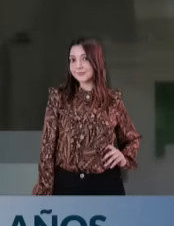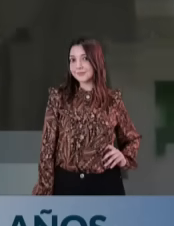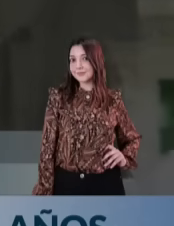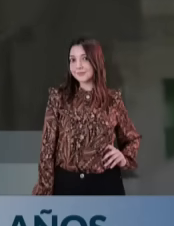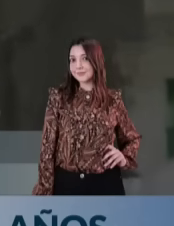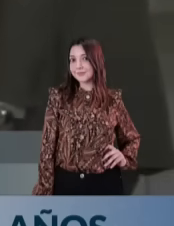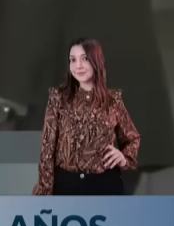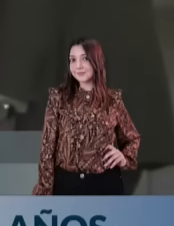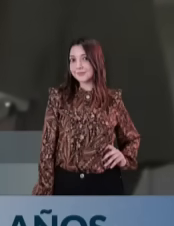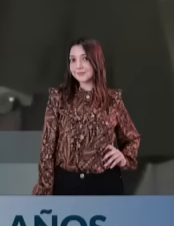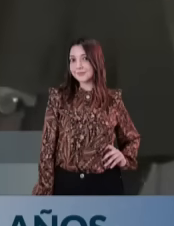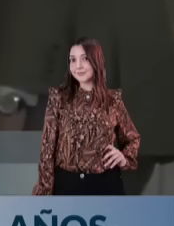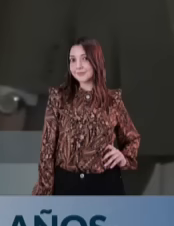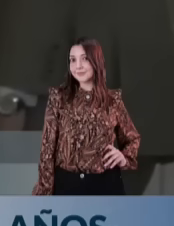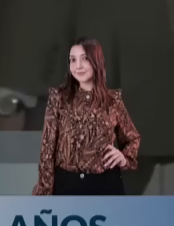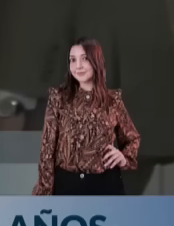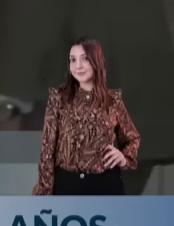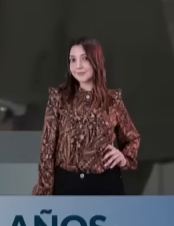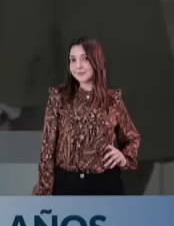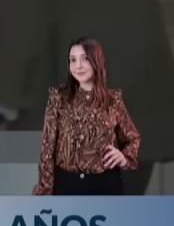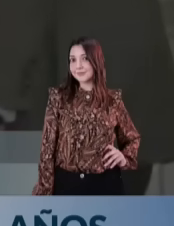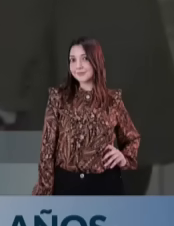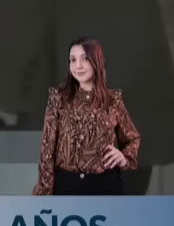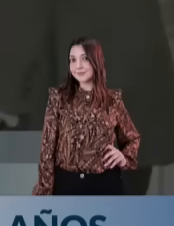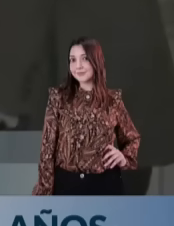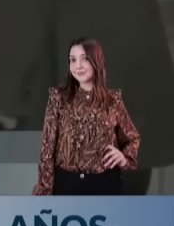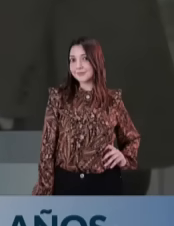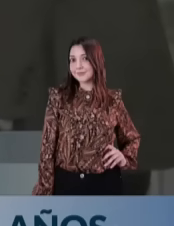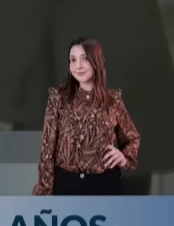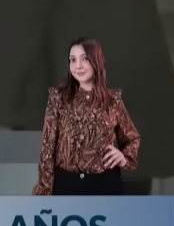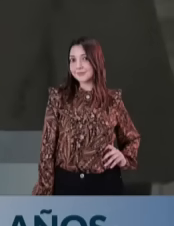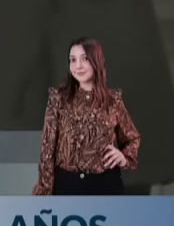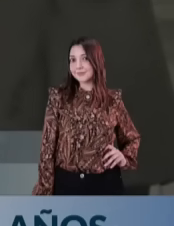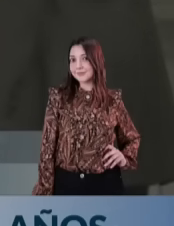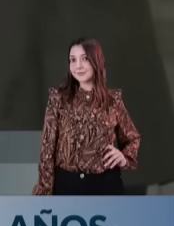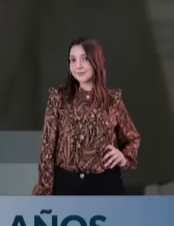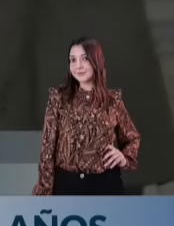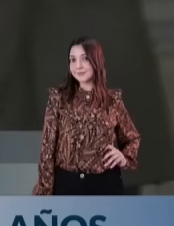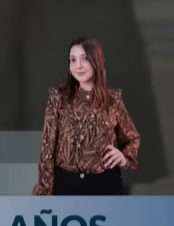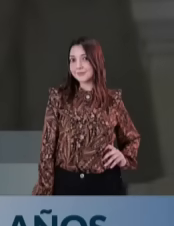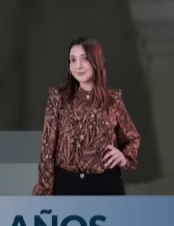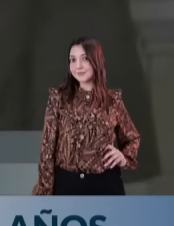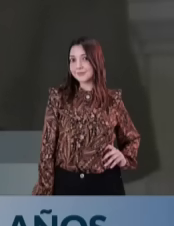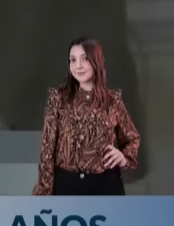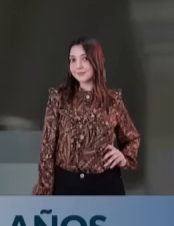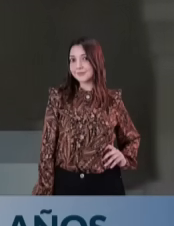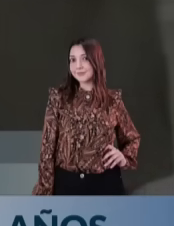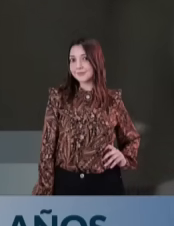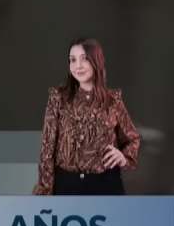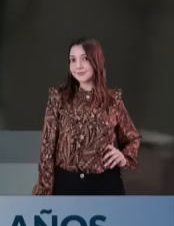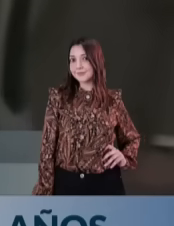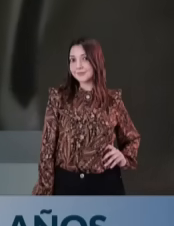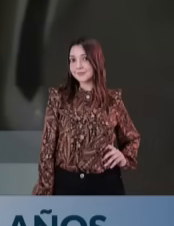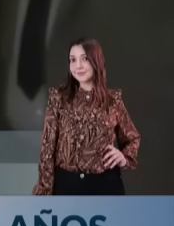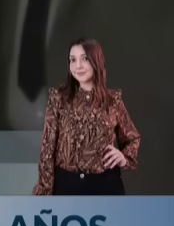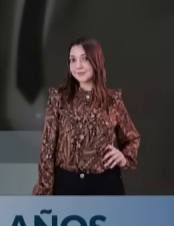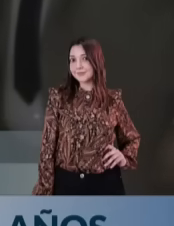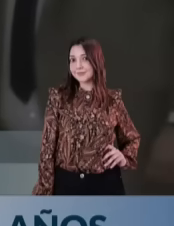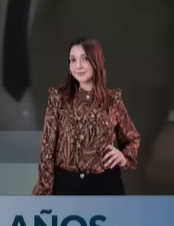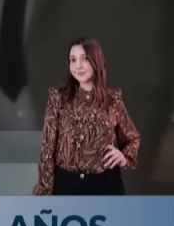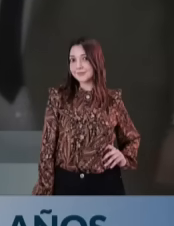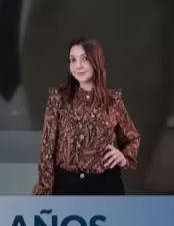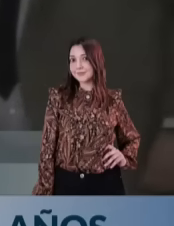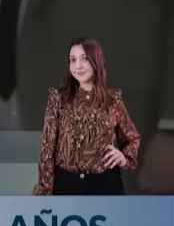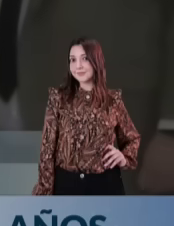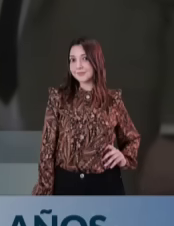texto redactado por este sector de la oposición que surge luego de los reiterativos llamados por parte del presidente Gabriel Boric para que el